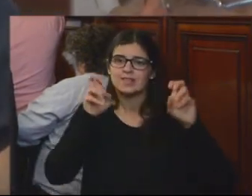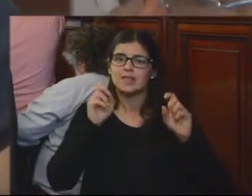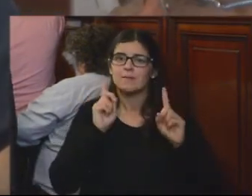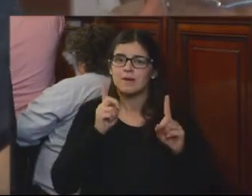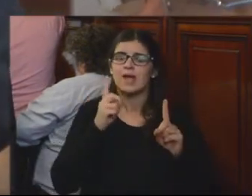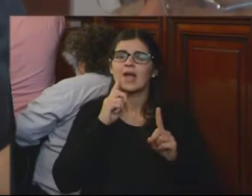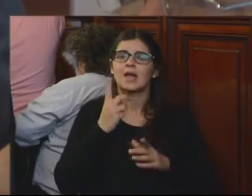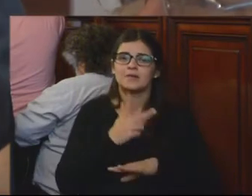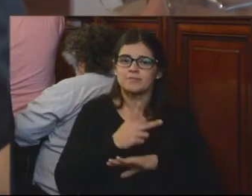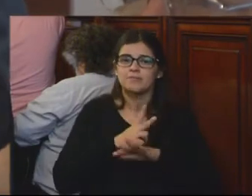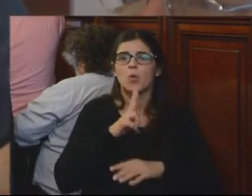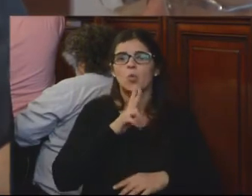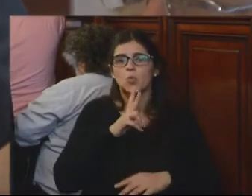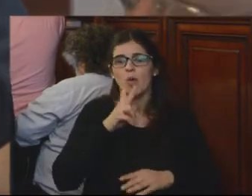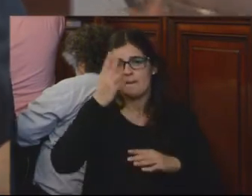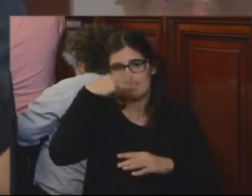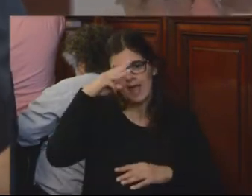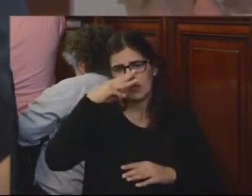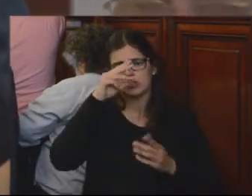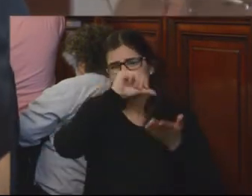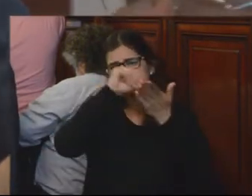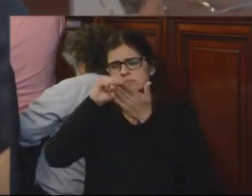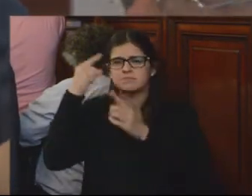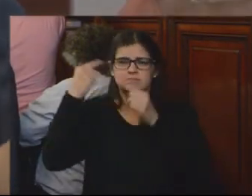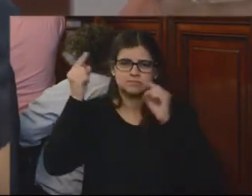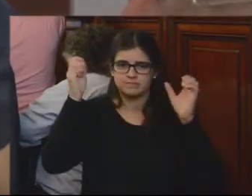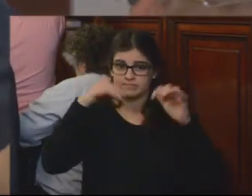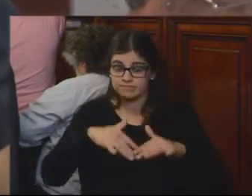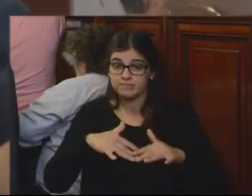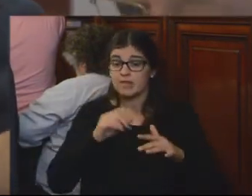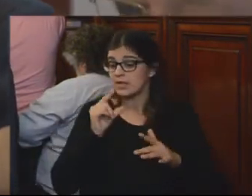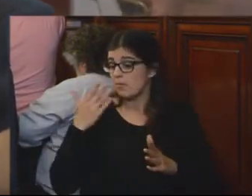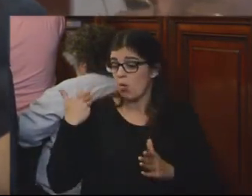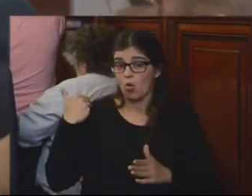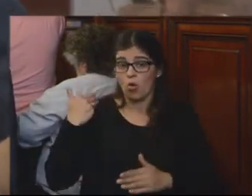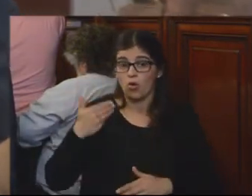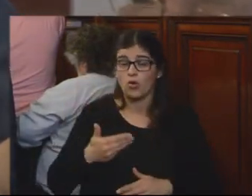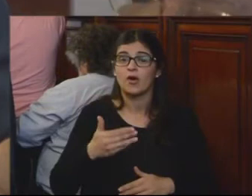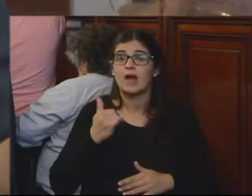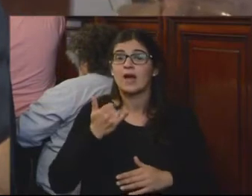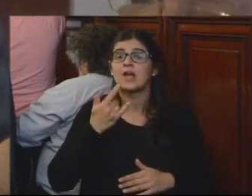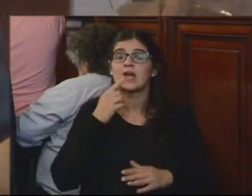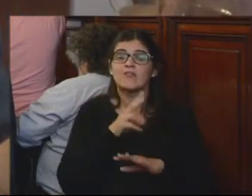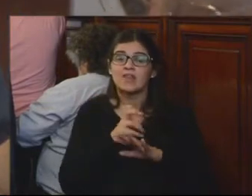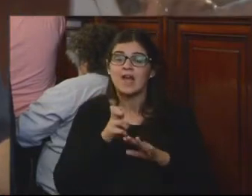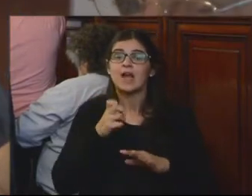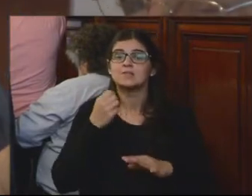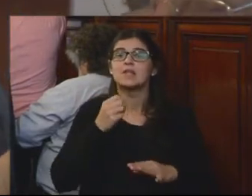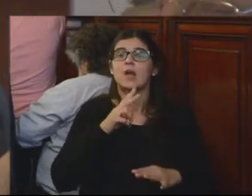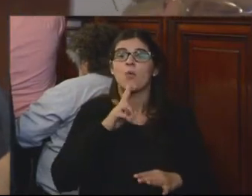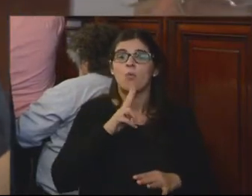guatemala de un duro de médicos de todos los países hace poco tiempo el visita oficial en guatemala